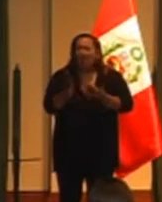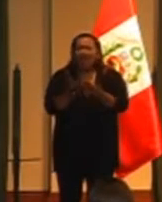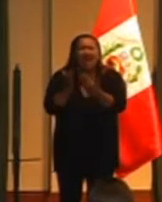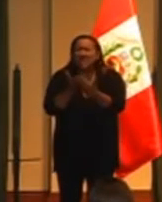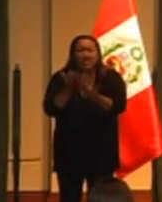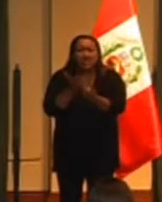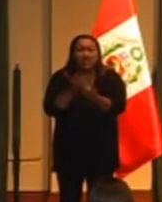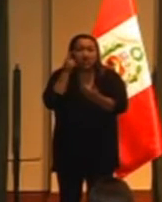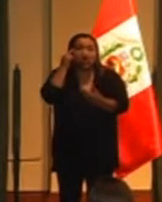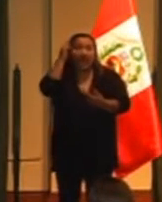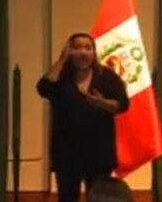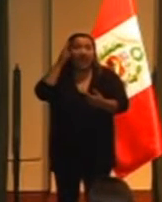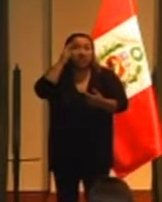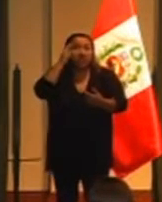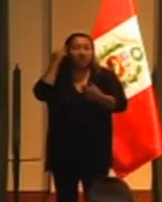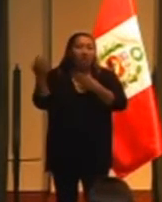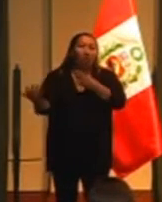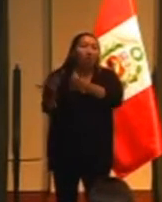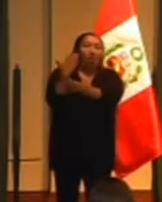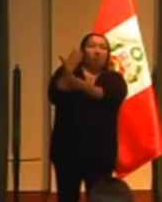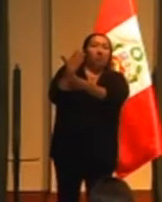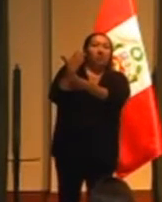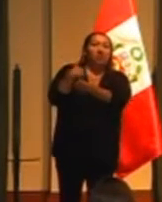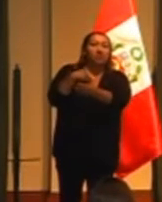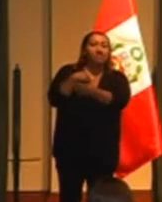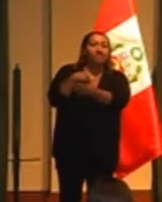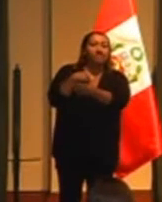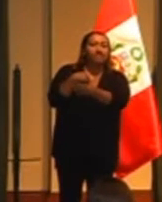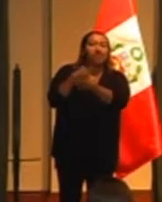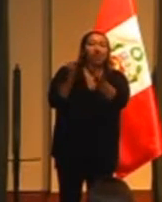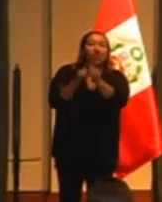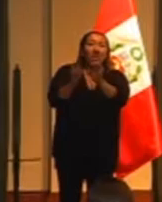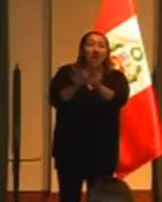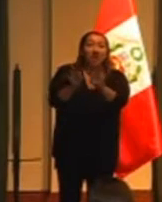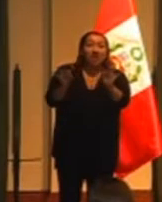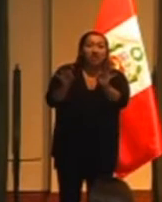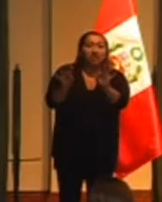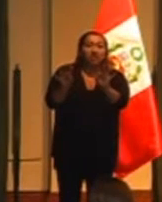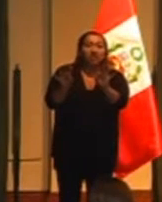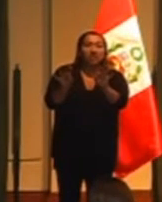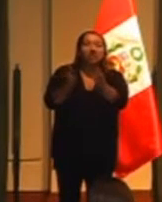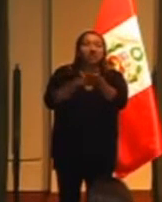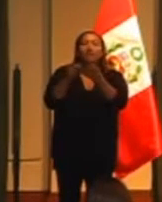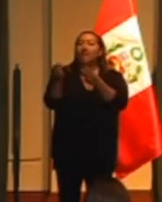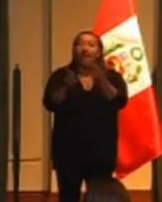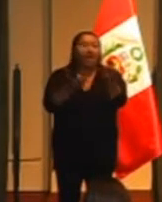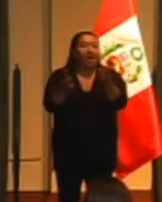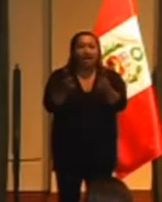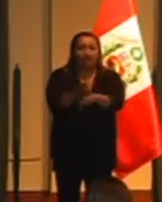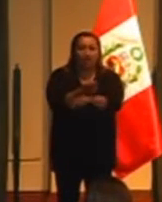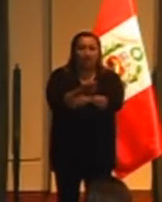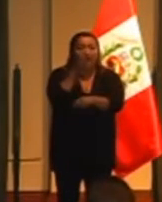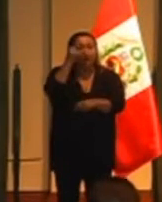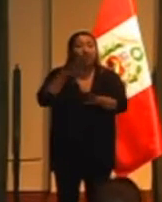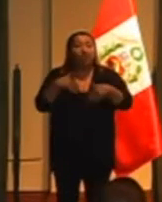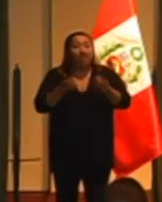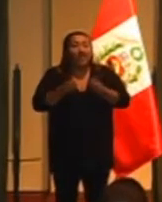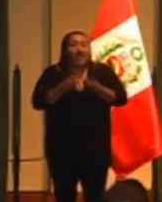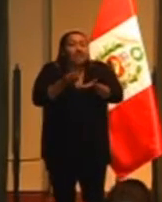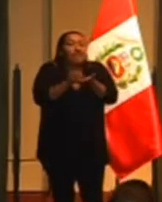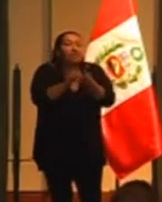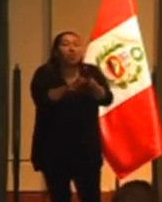su raciocinio y nos obligan a nosotros a que con esa limpieza nosotros también reaccionemos rápidamente para poder tener